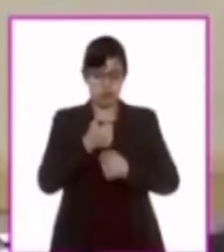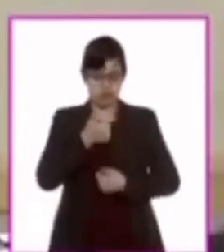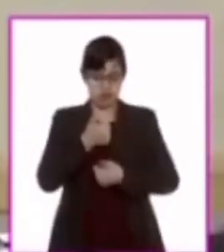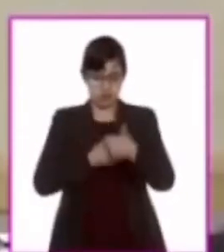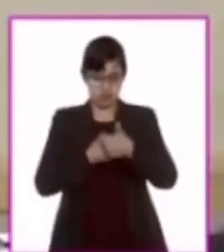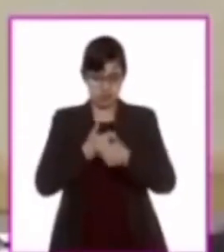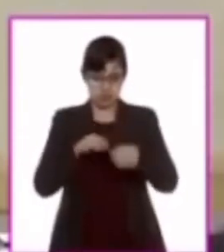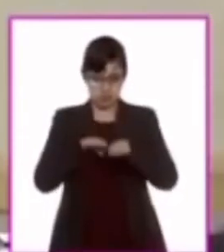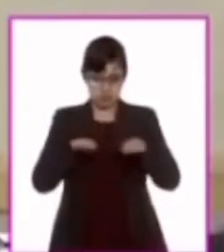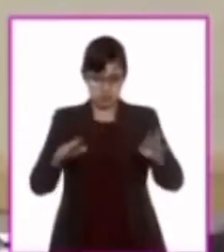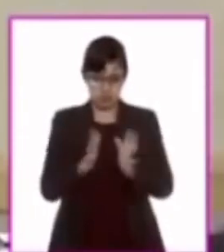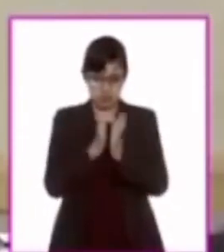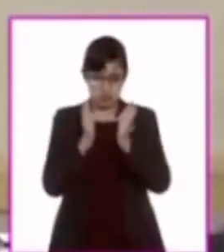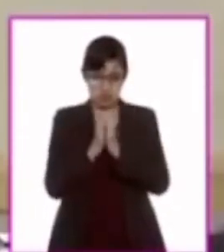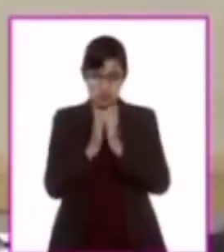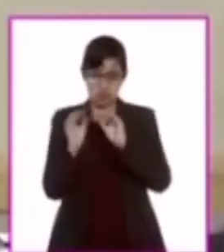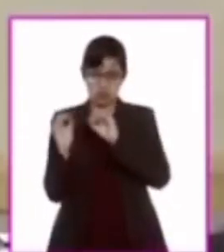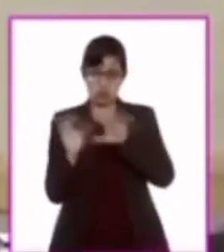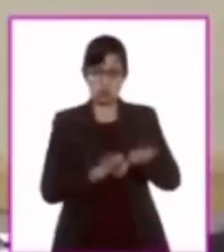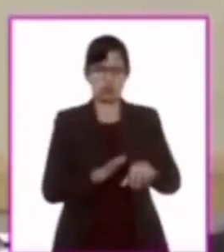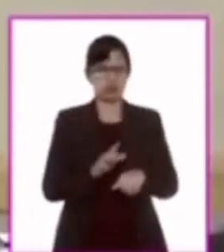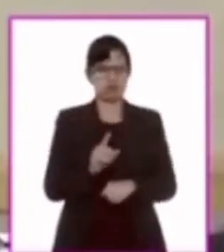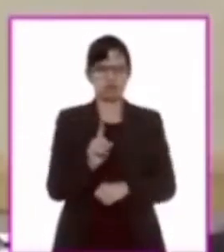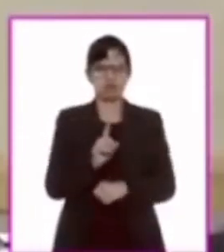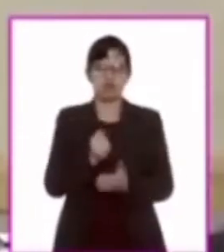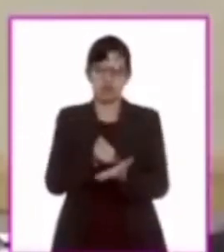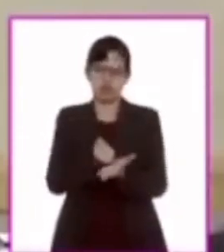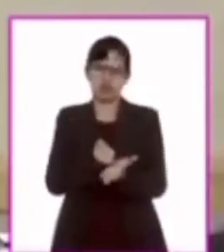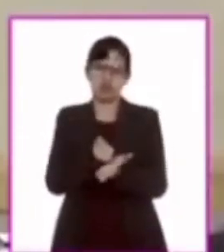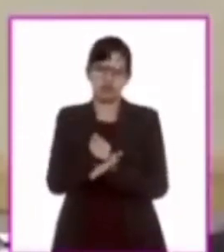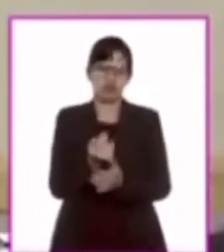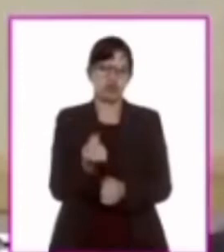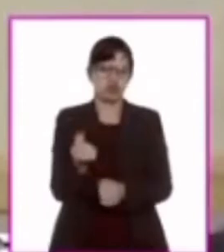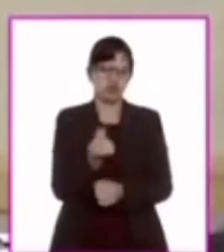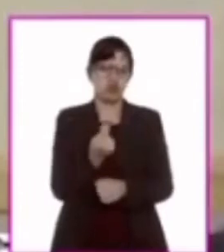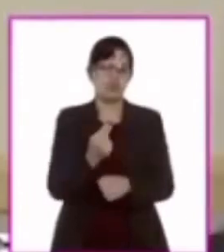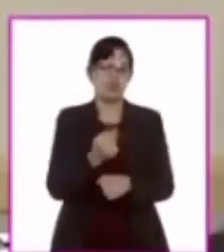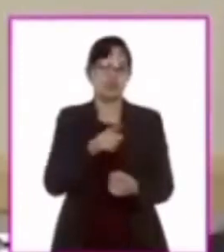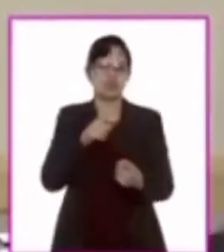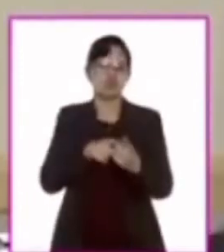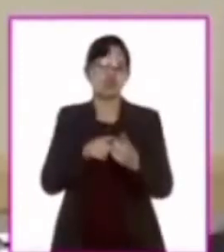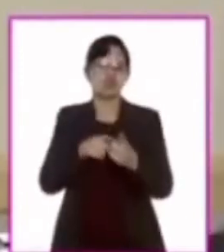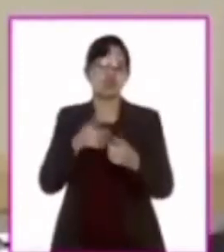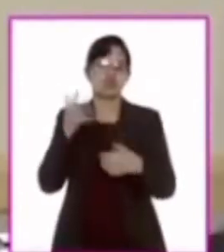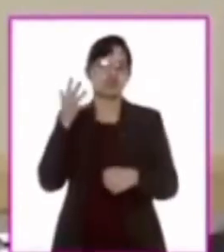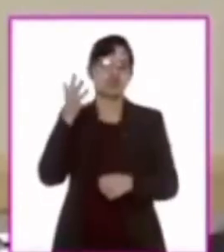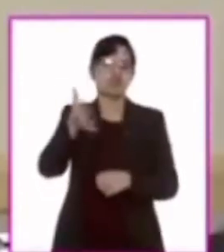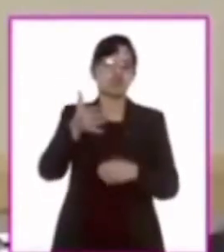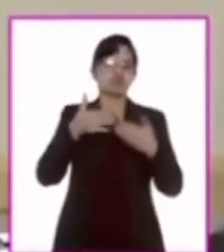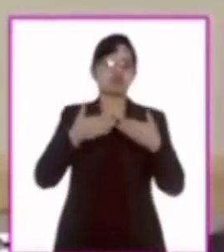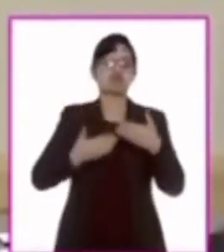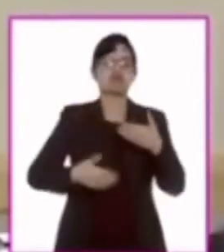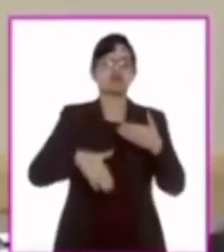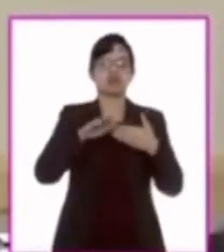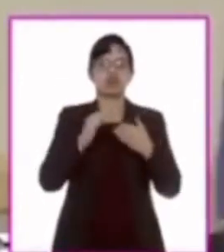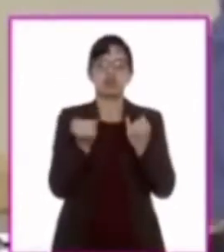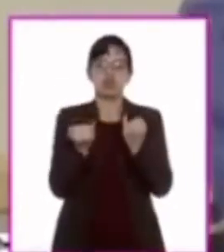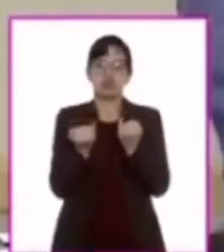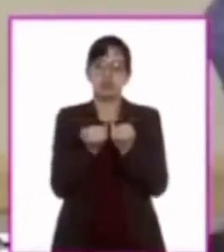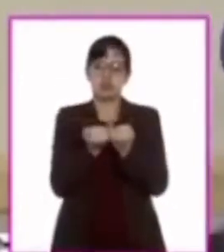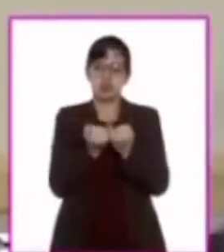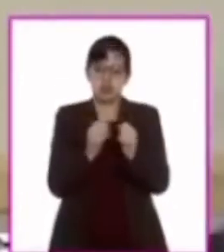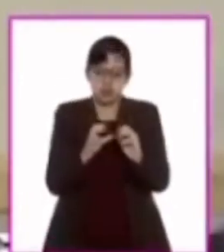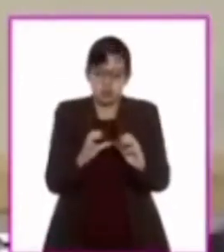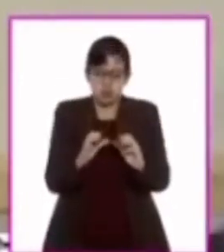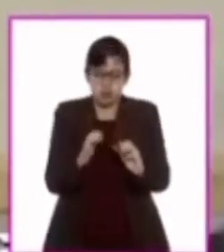no sólo las decisiones hacia donde vamos a llevar esta institución sino también la preservación de las